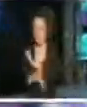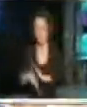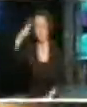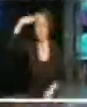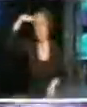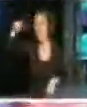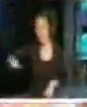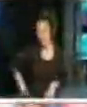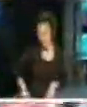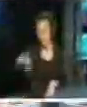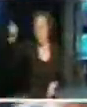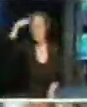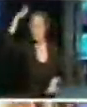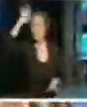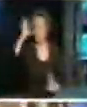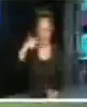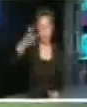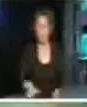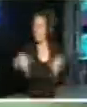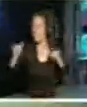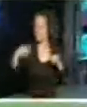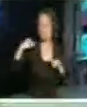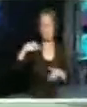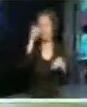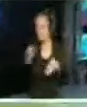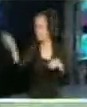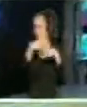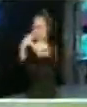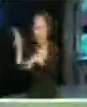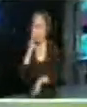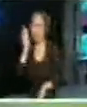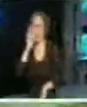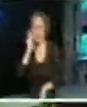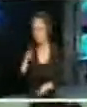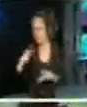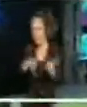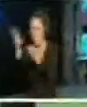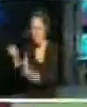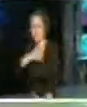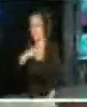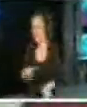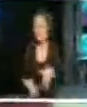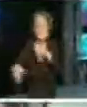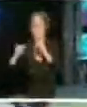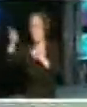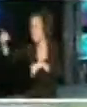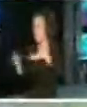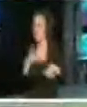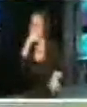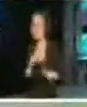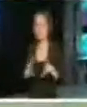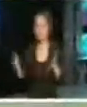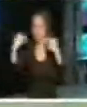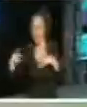Ya está bien de soportar tanto corrupto libertad. Sin vergüenza, zapador de tu bienestar.